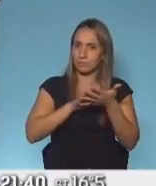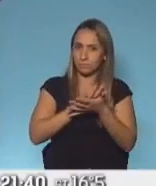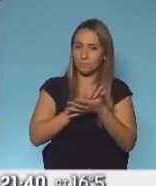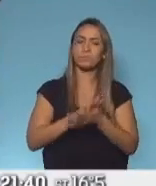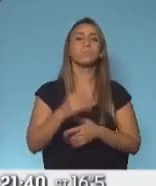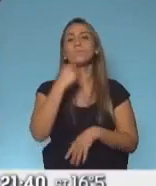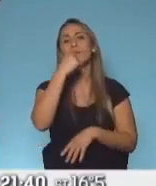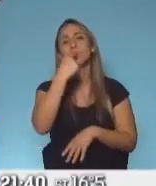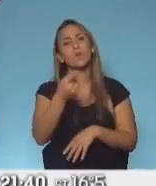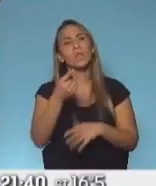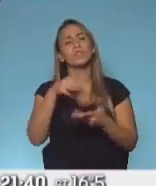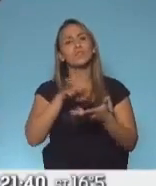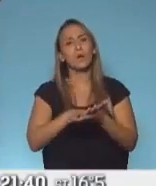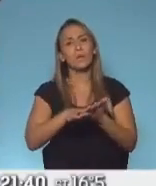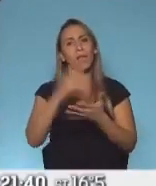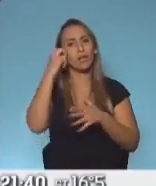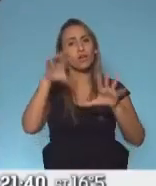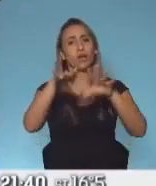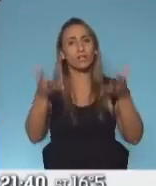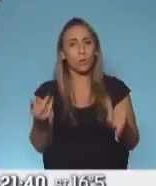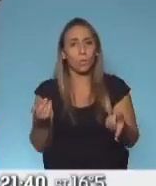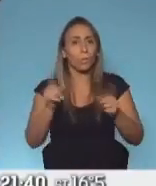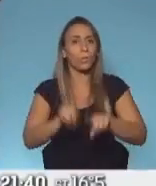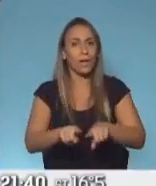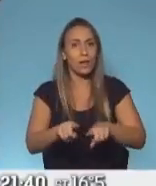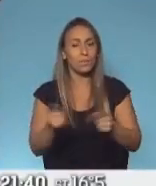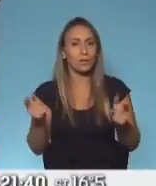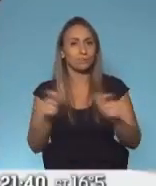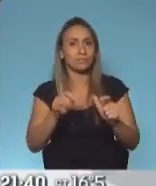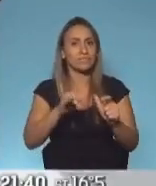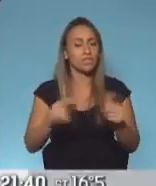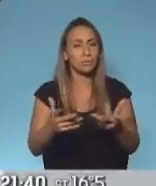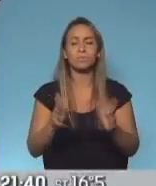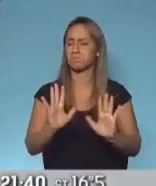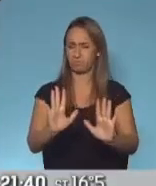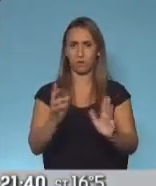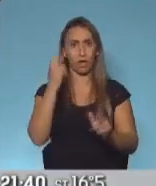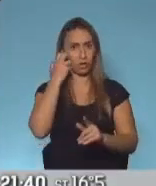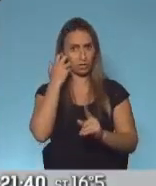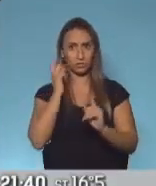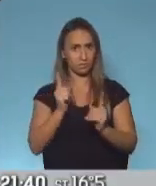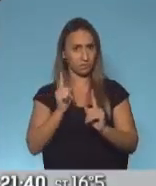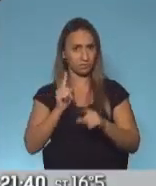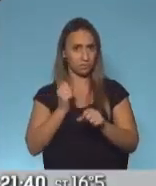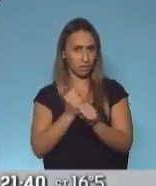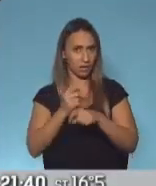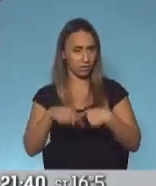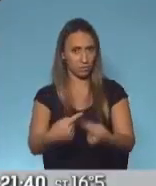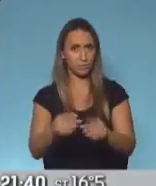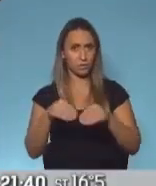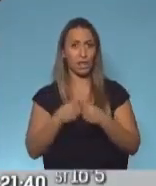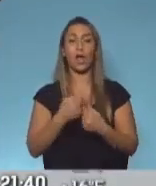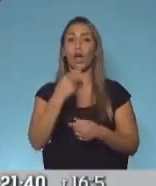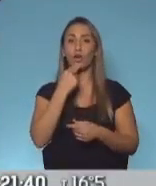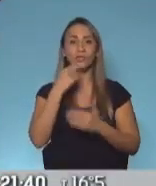actividad? ¿Si volverá a sesionar? Bueno, el Congreso está en actividad. De hecho, 11 ministros visitaron el